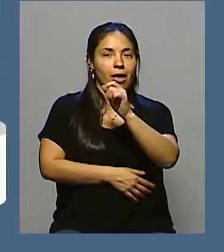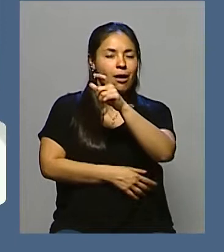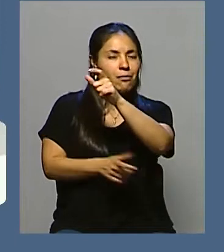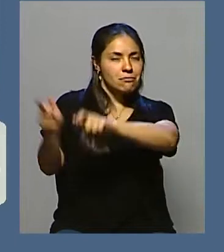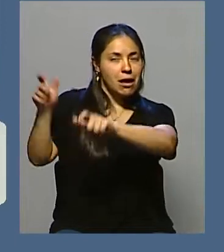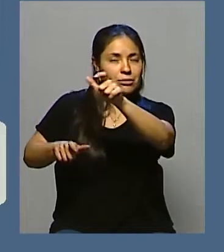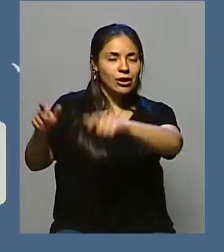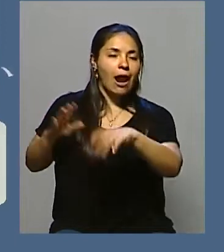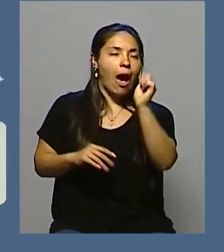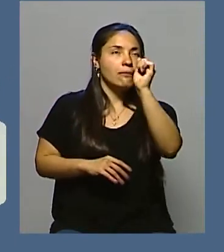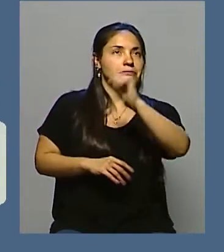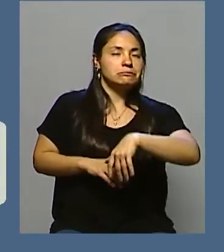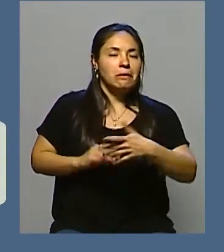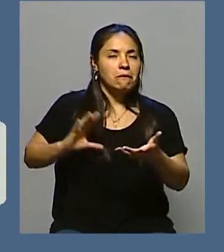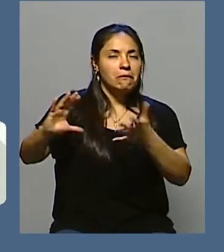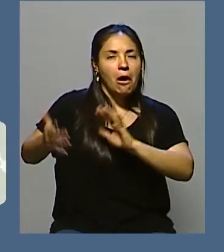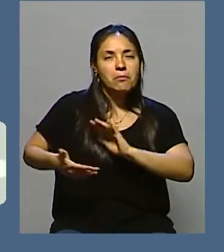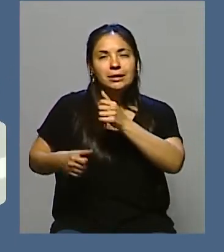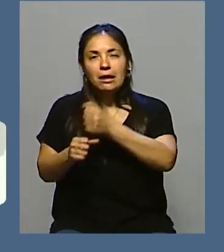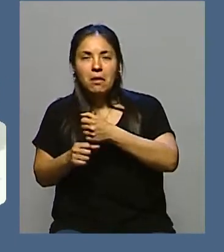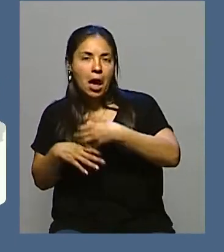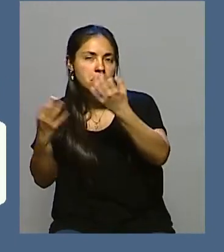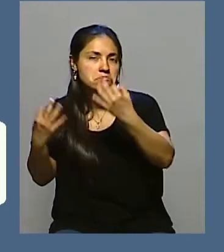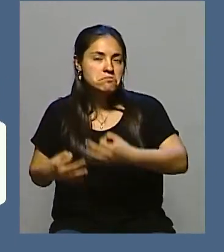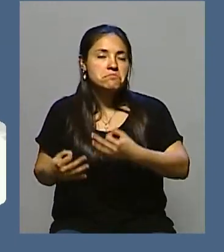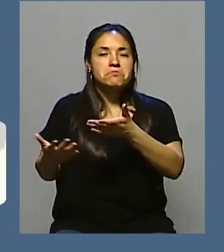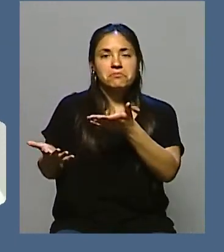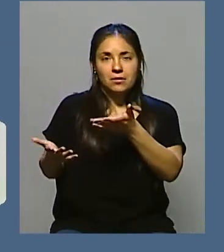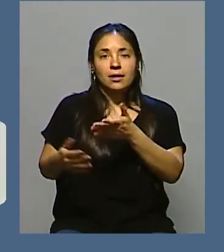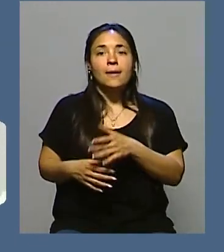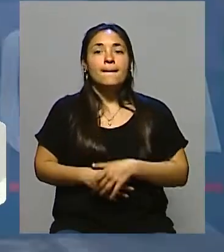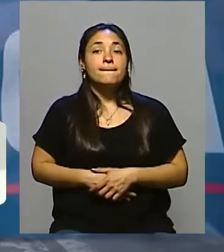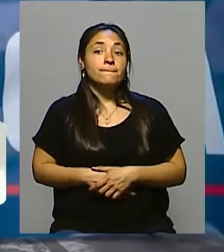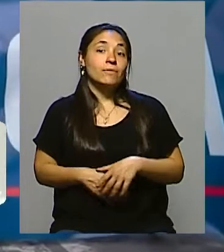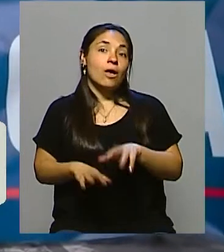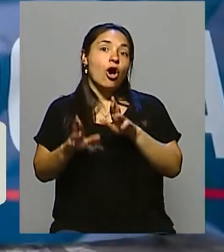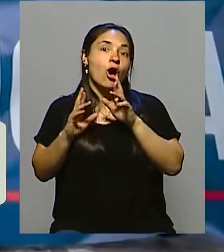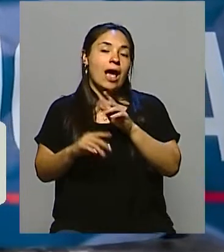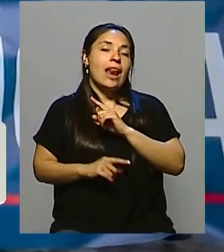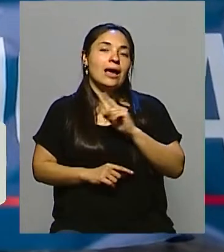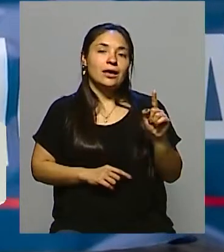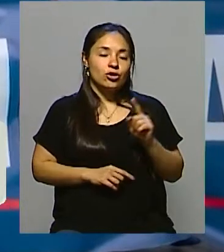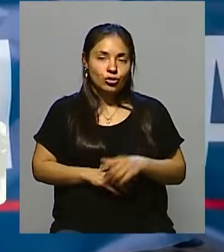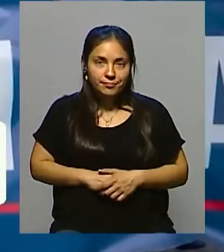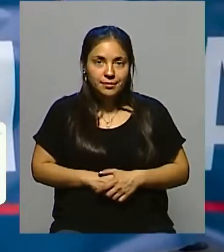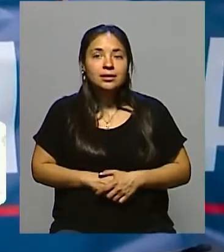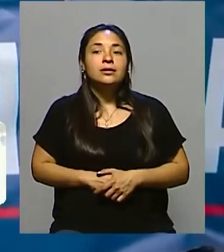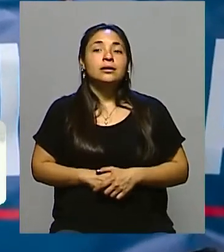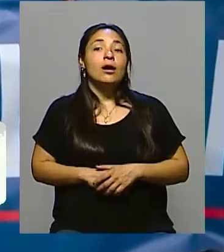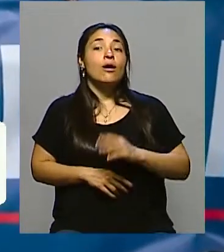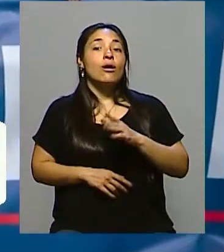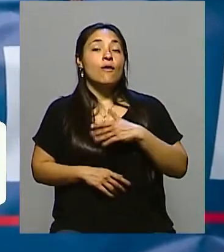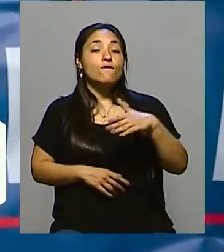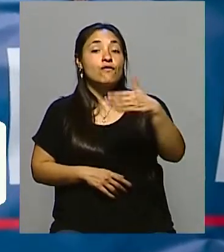las condiciones que van a ser, esperamos que no, pero que van a ser seguramente en el